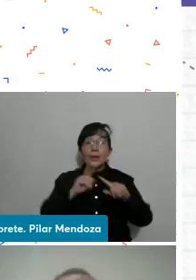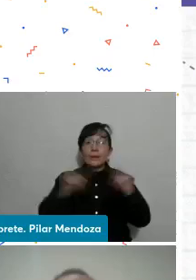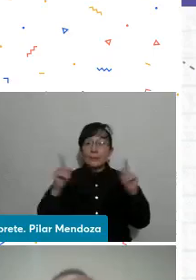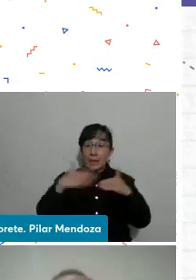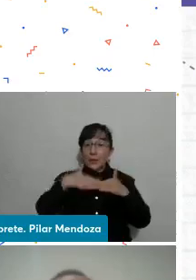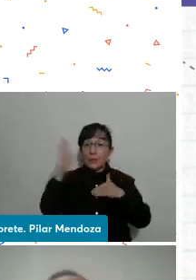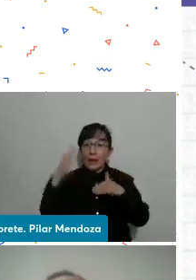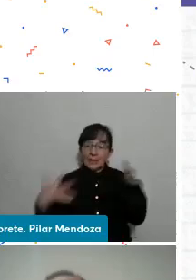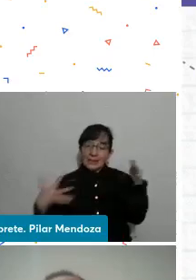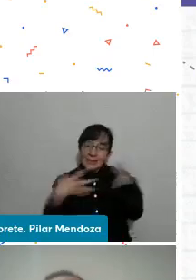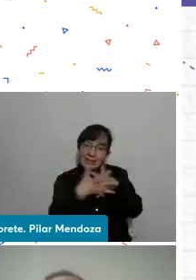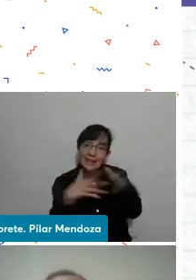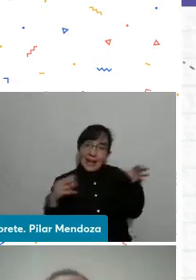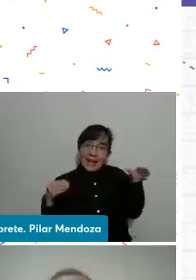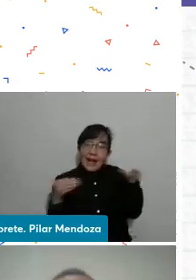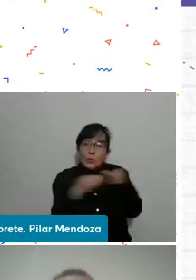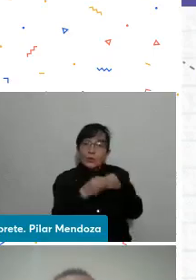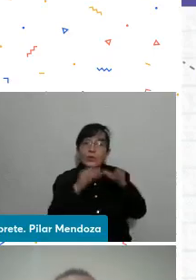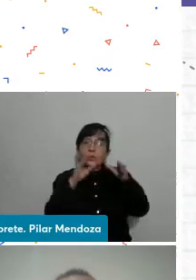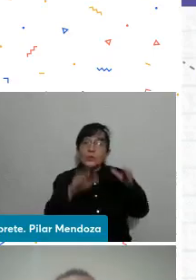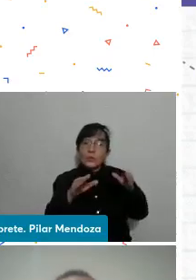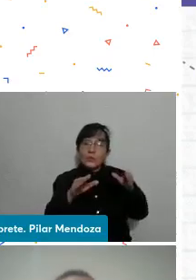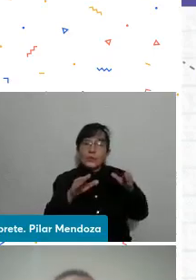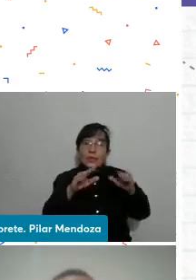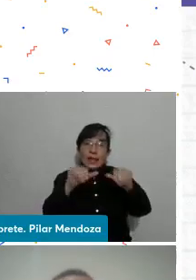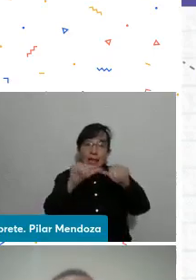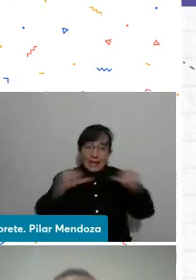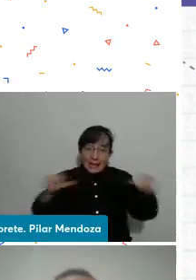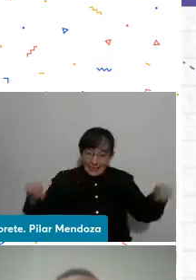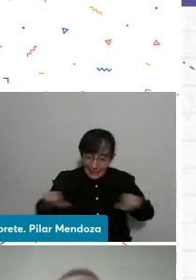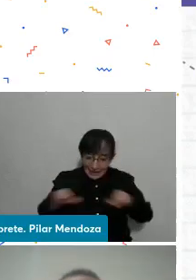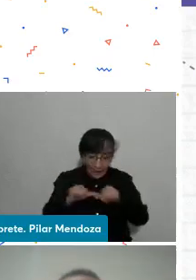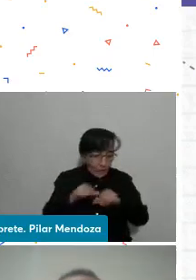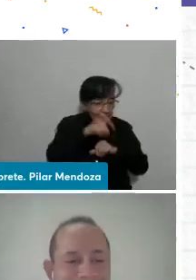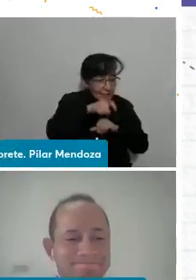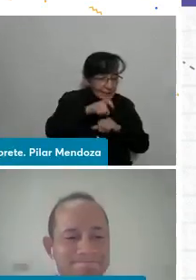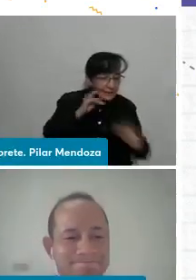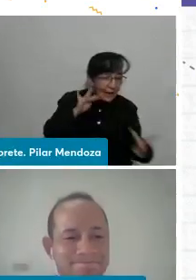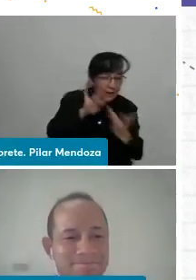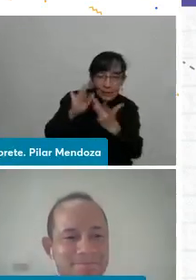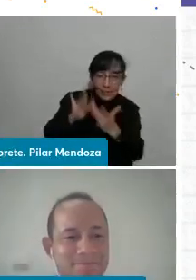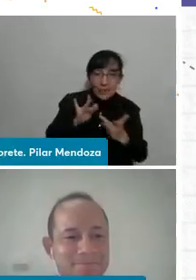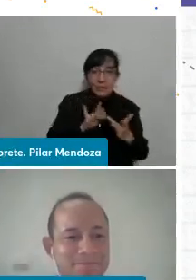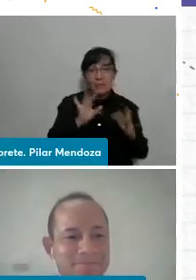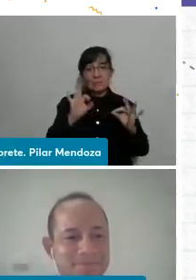se ajusta a esas necesidades que tenemos en el aula. Creo que hasta allí.